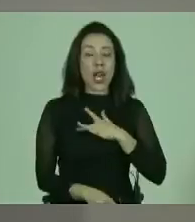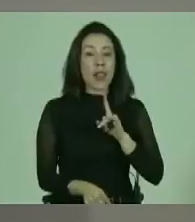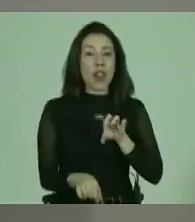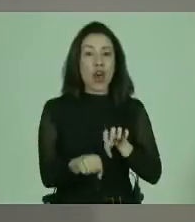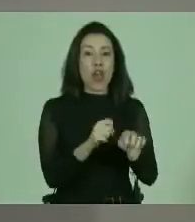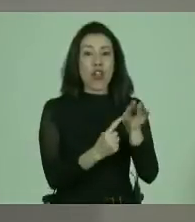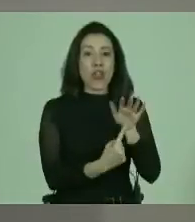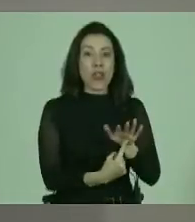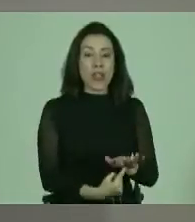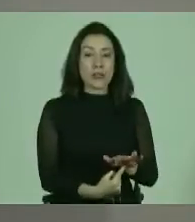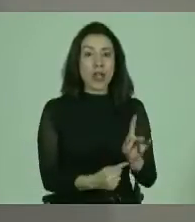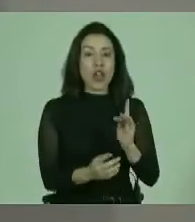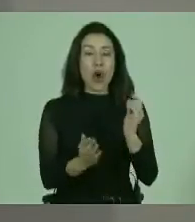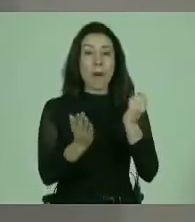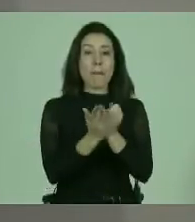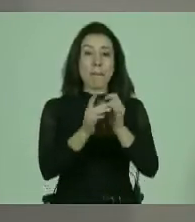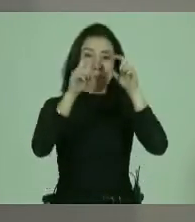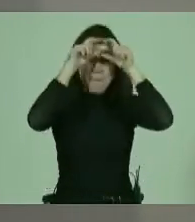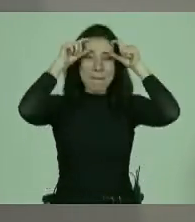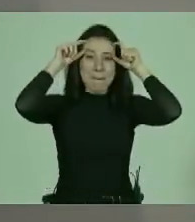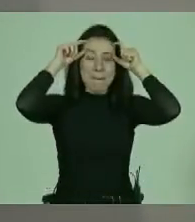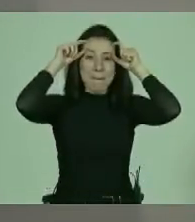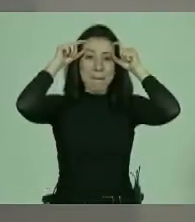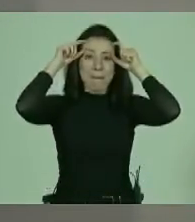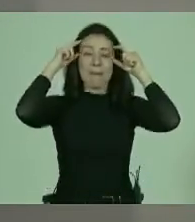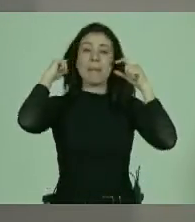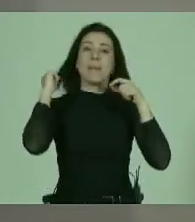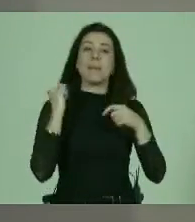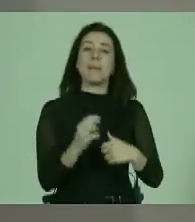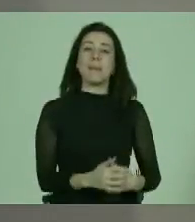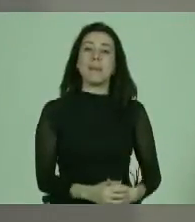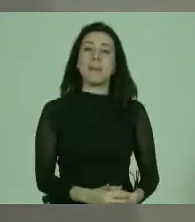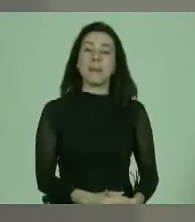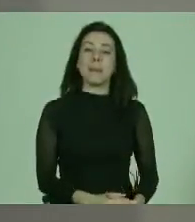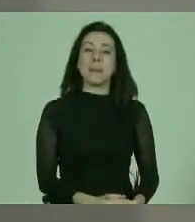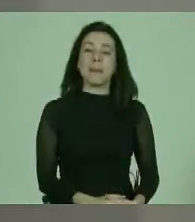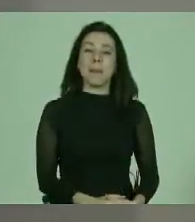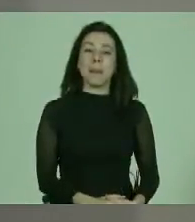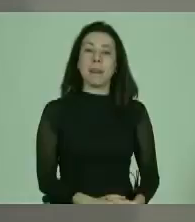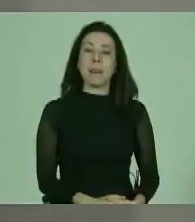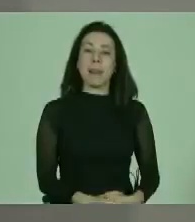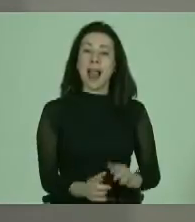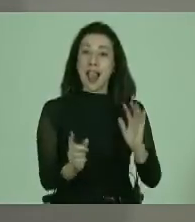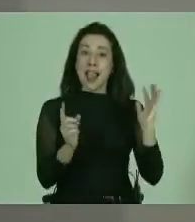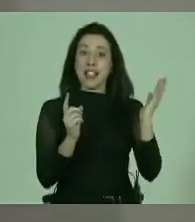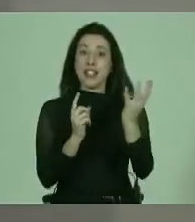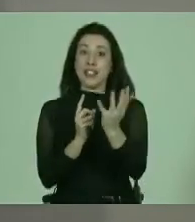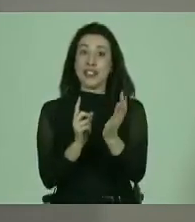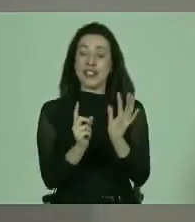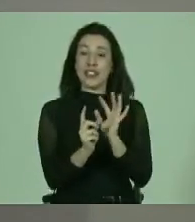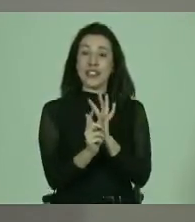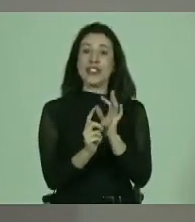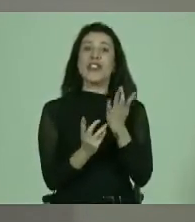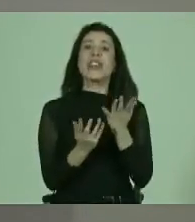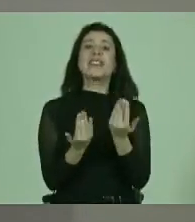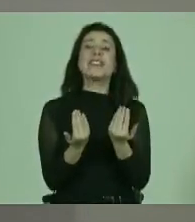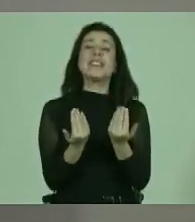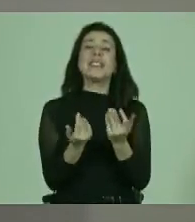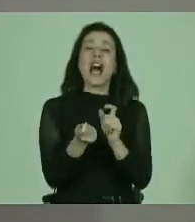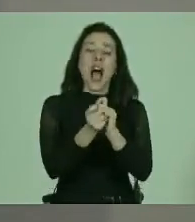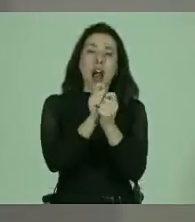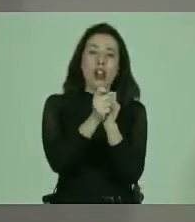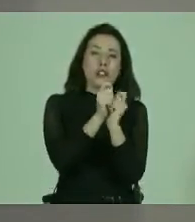discriminación y no estigmatización me dio en la herramienta son los ajustes